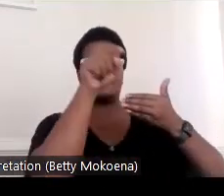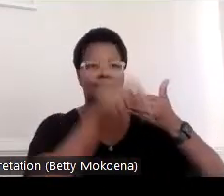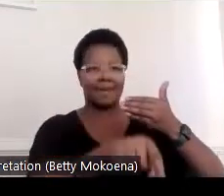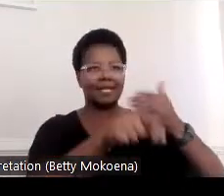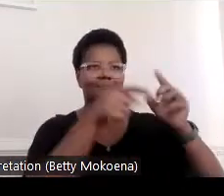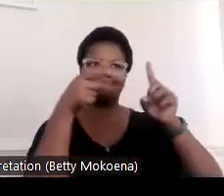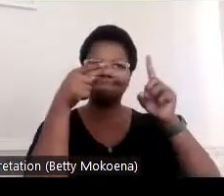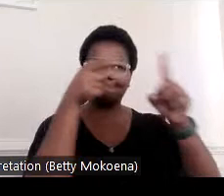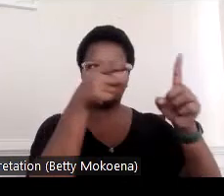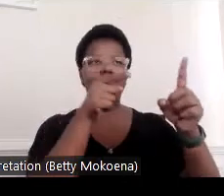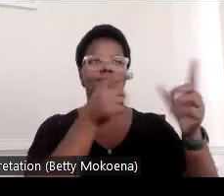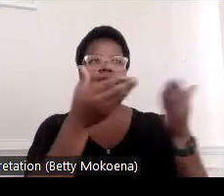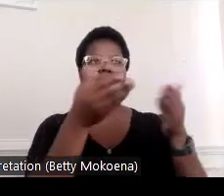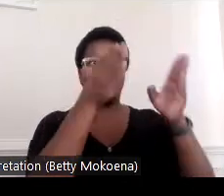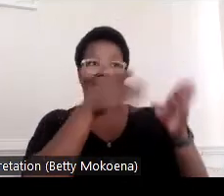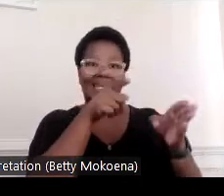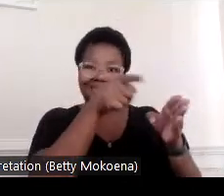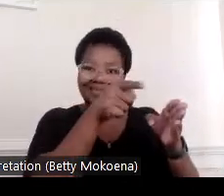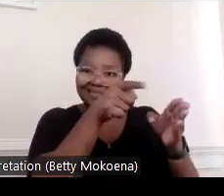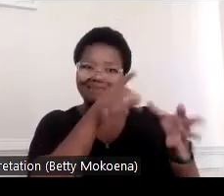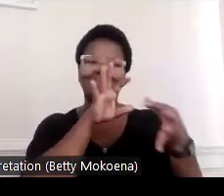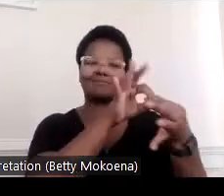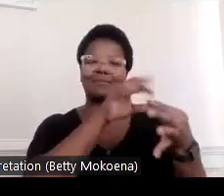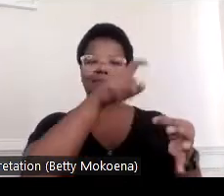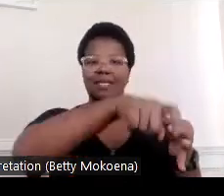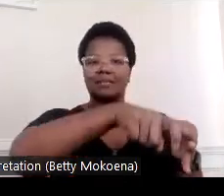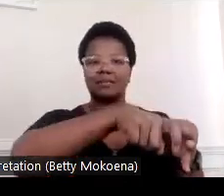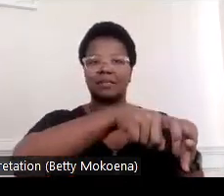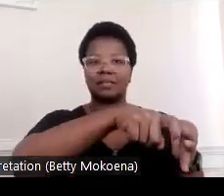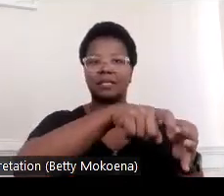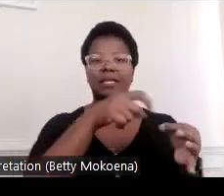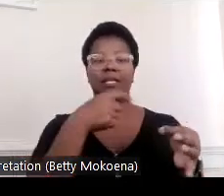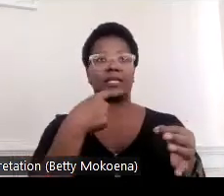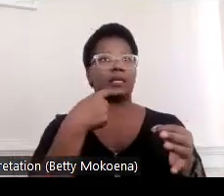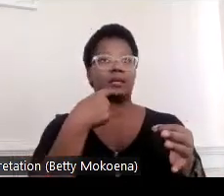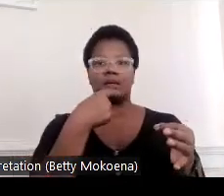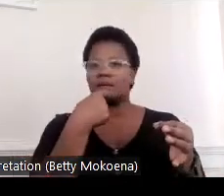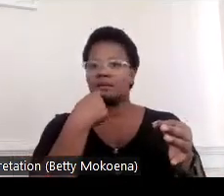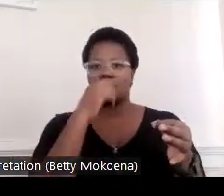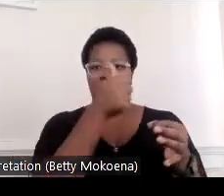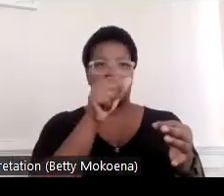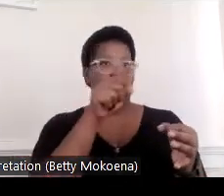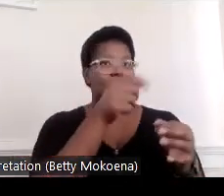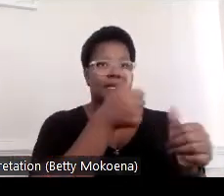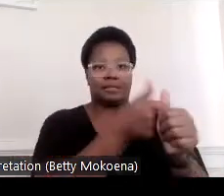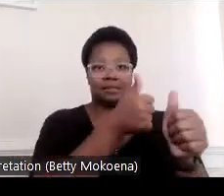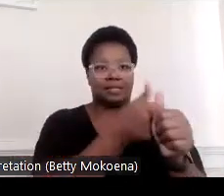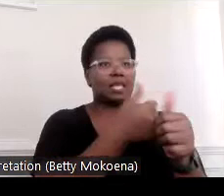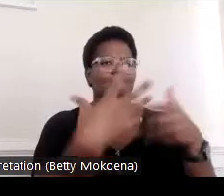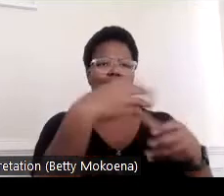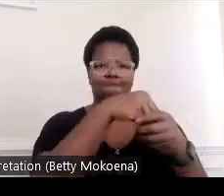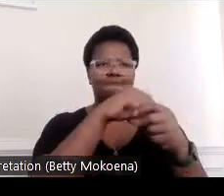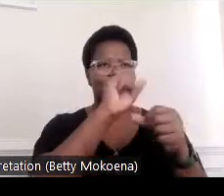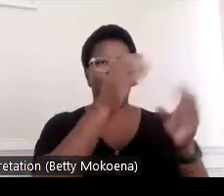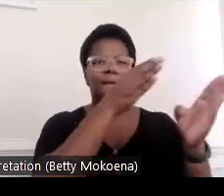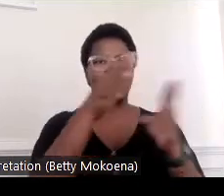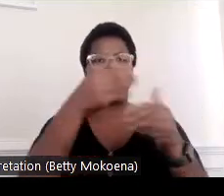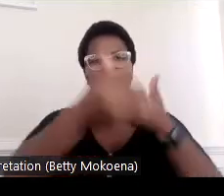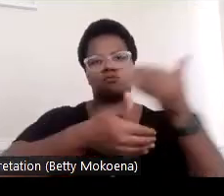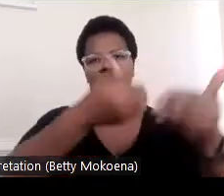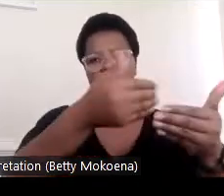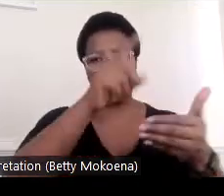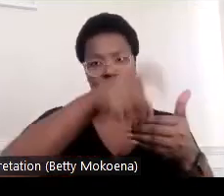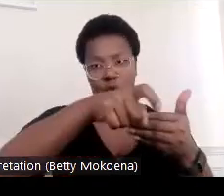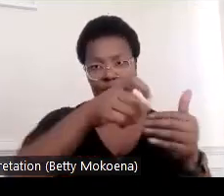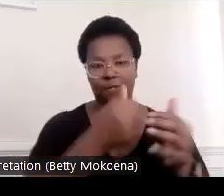vida entera esa persona y tiene que ser para esa persona recibiendo servicios hasta Alexa siento que sea posible verdad hasta de exento que